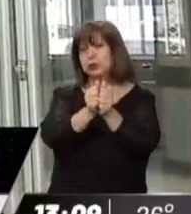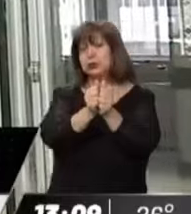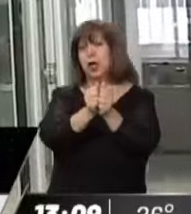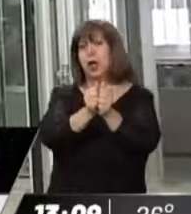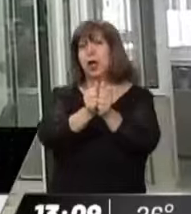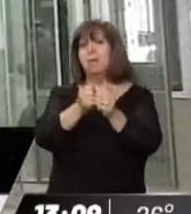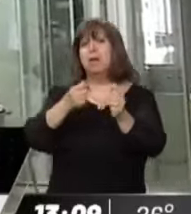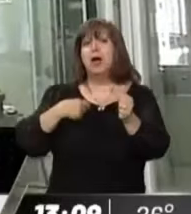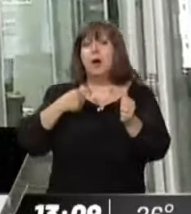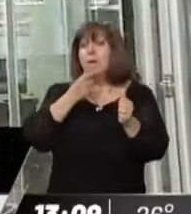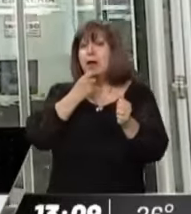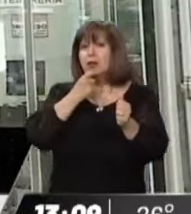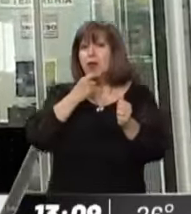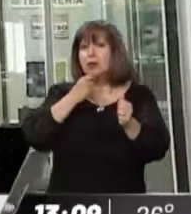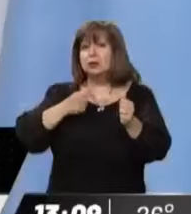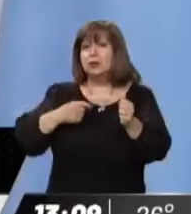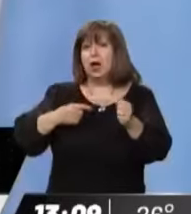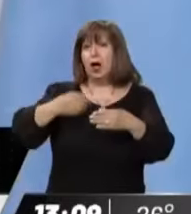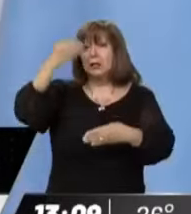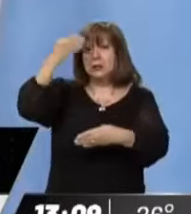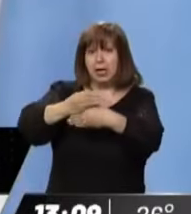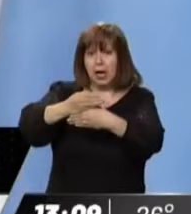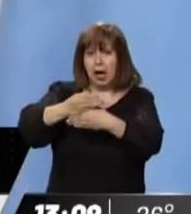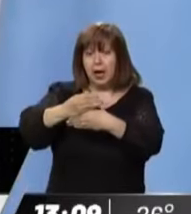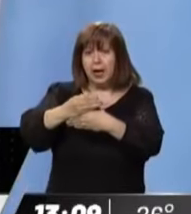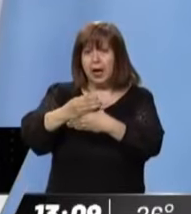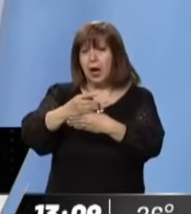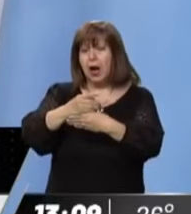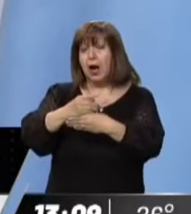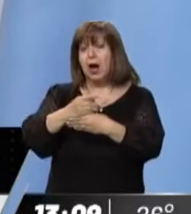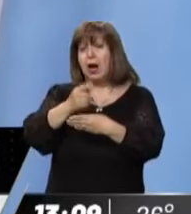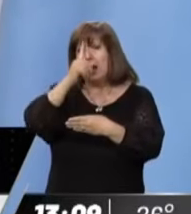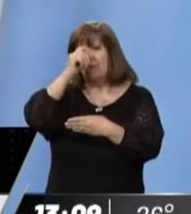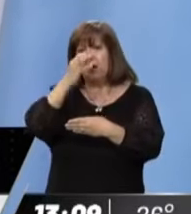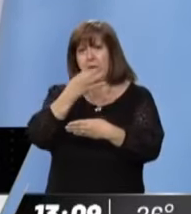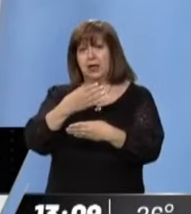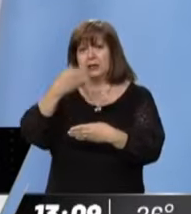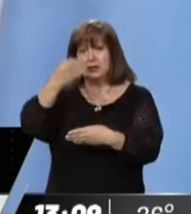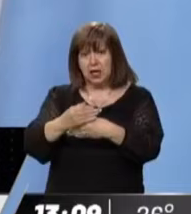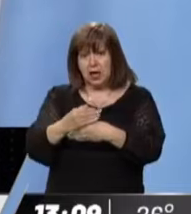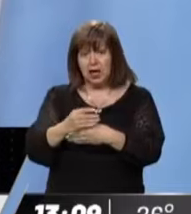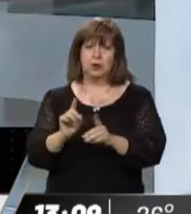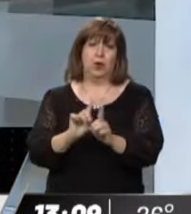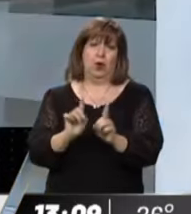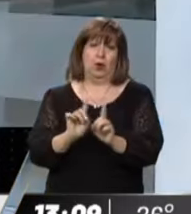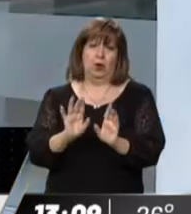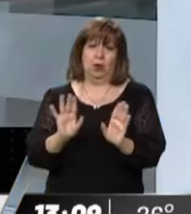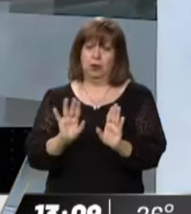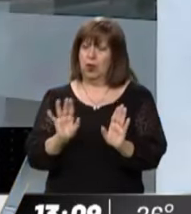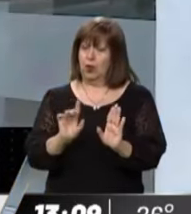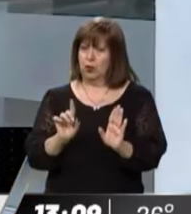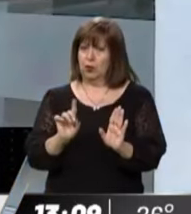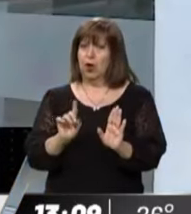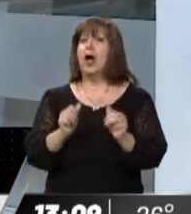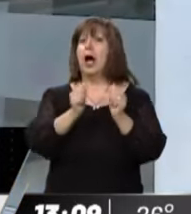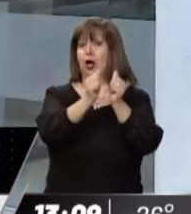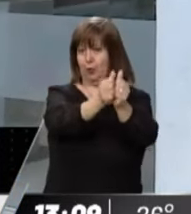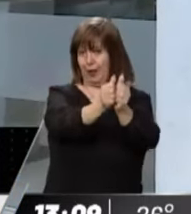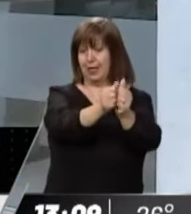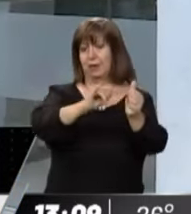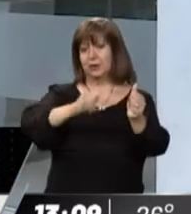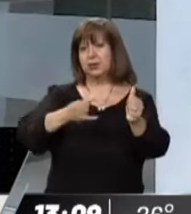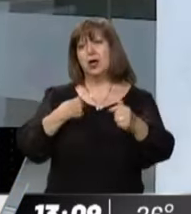efectivizar acá en la provincia no vamos a cellar acá en la provincia debido a que nosotros estamos trabajando